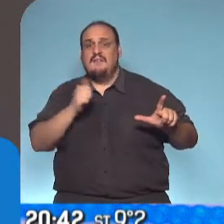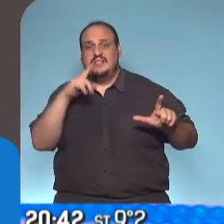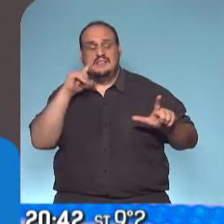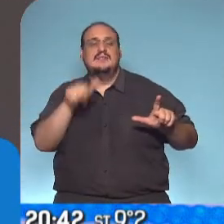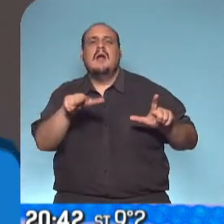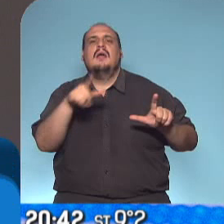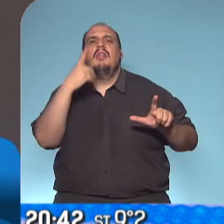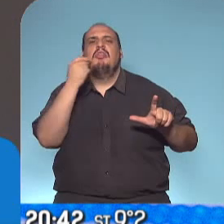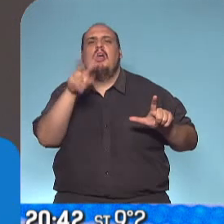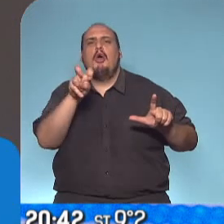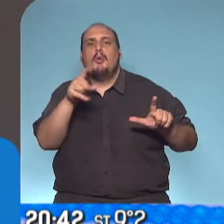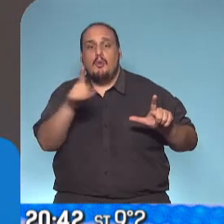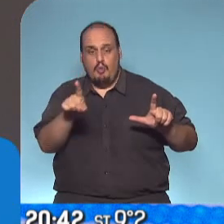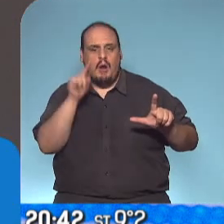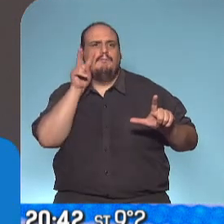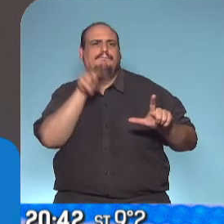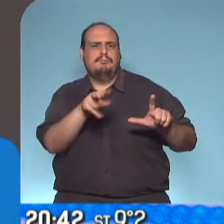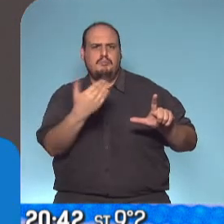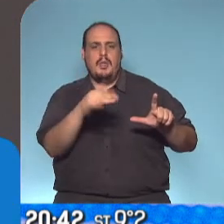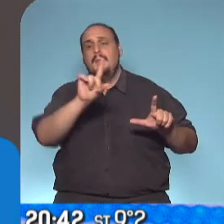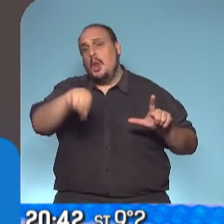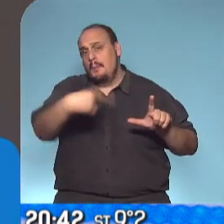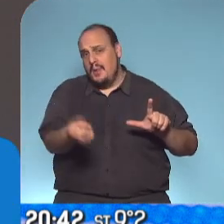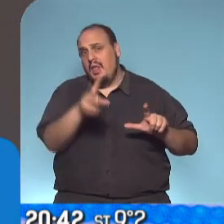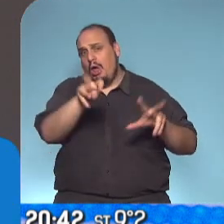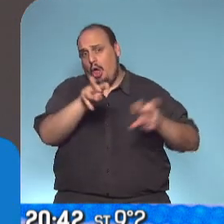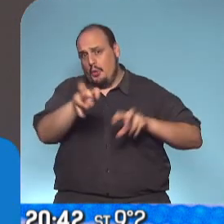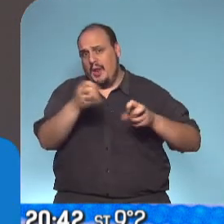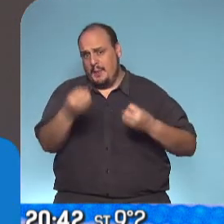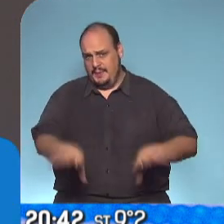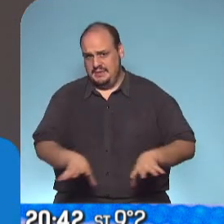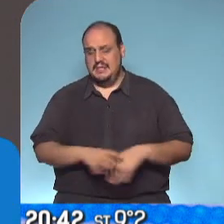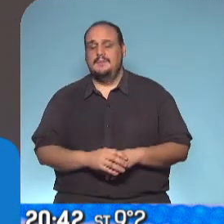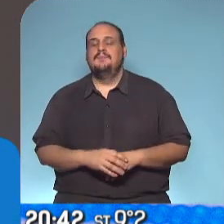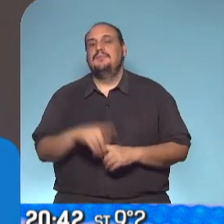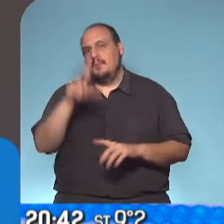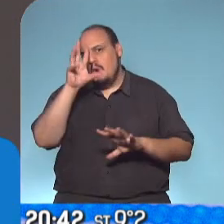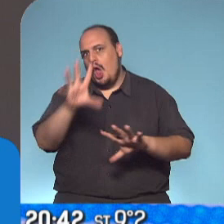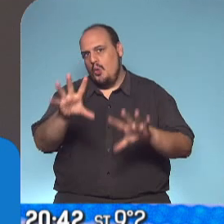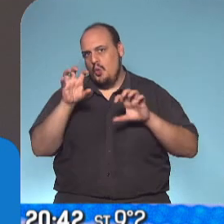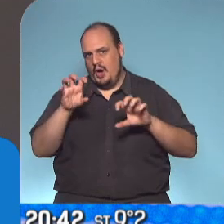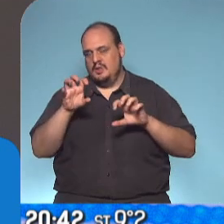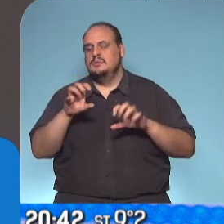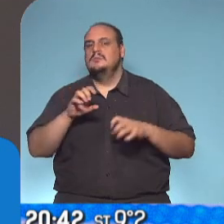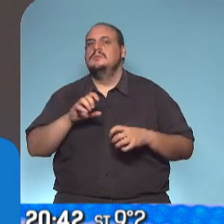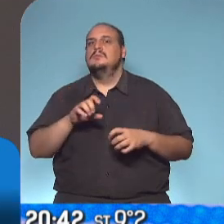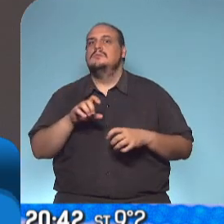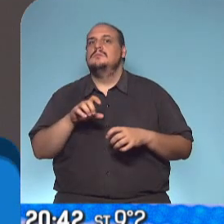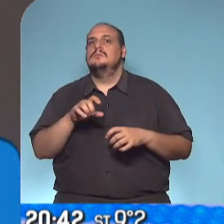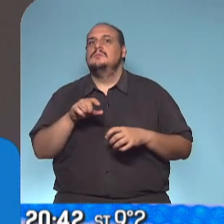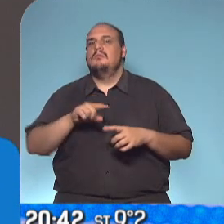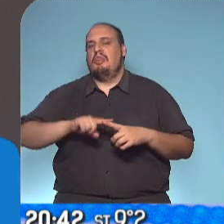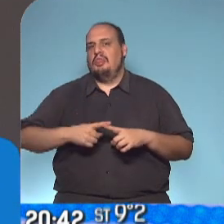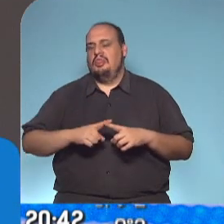día le toca, pero en principio mañana empieza el cronograma de ATP, pero siempre recordar que esta política tiene que ver con